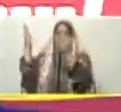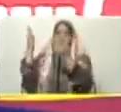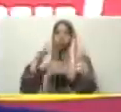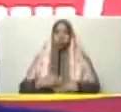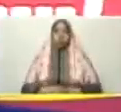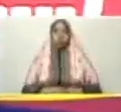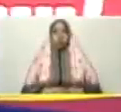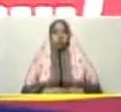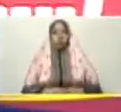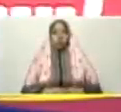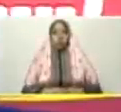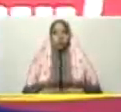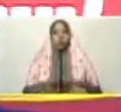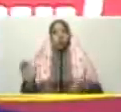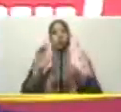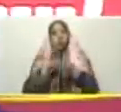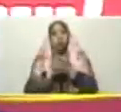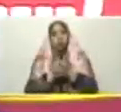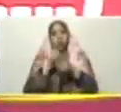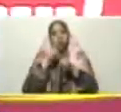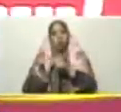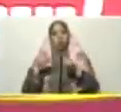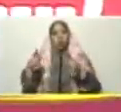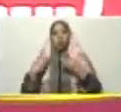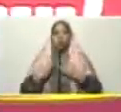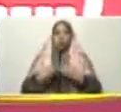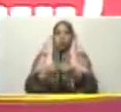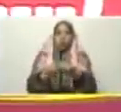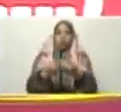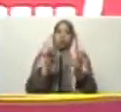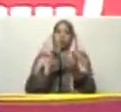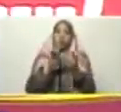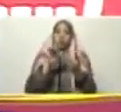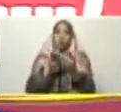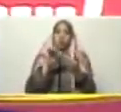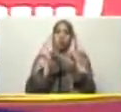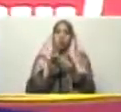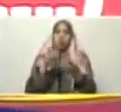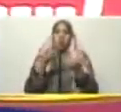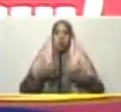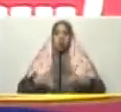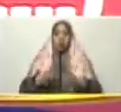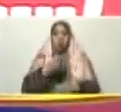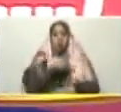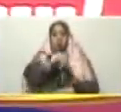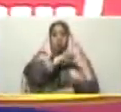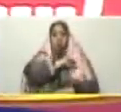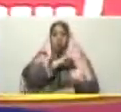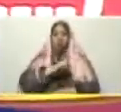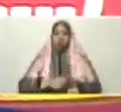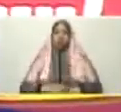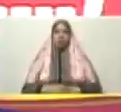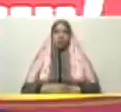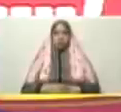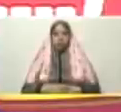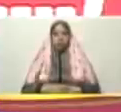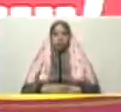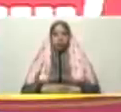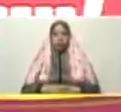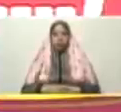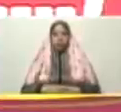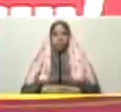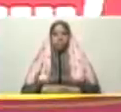el compañero farruco sesto que nos acompaña directo desde galicia él está allá en galicia